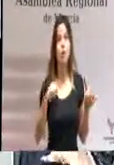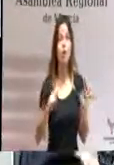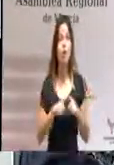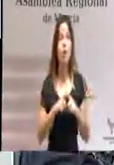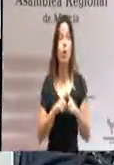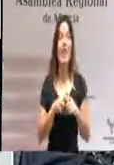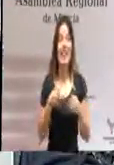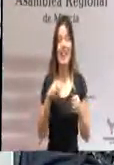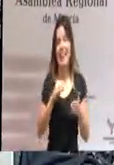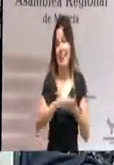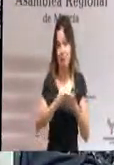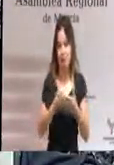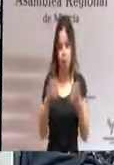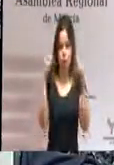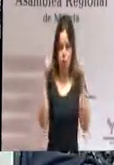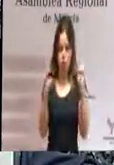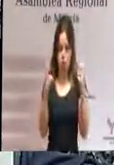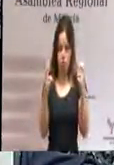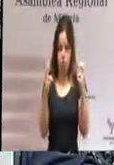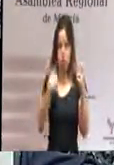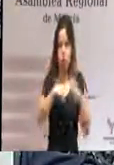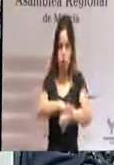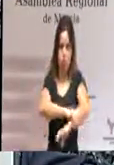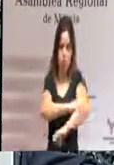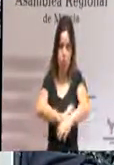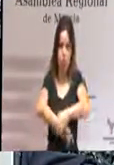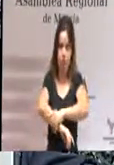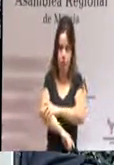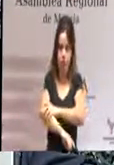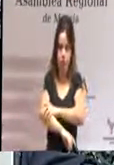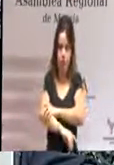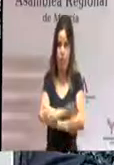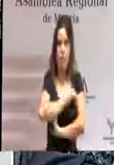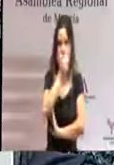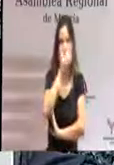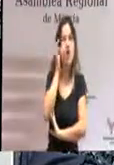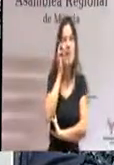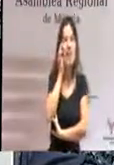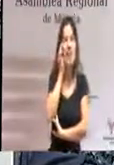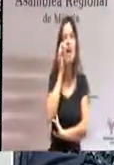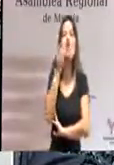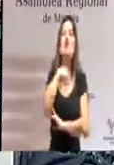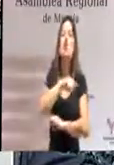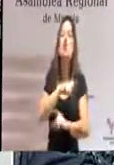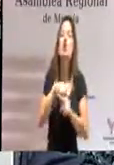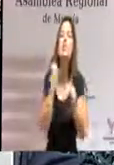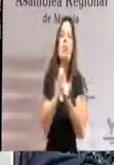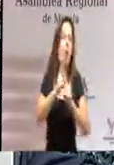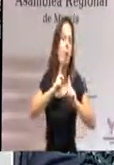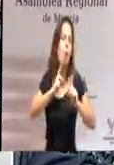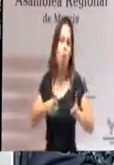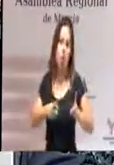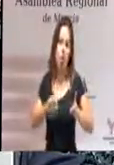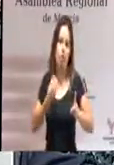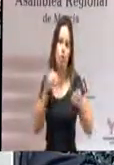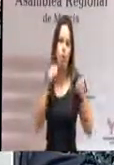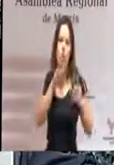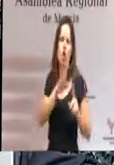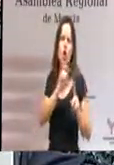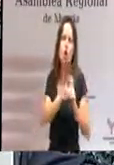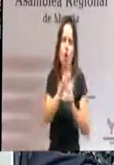los despachos, nos arremangamos, señorías, y nos ponemos a trabajar en la